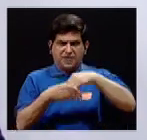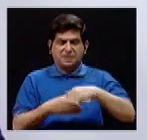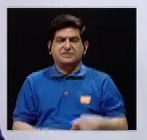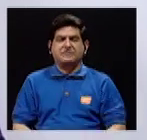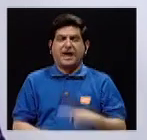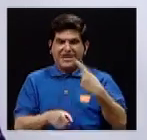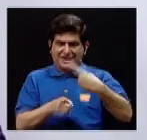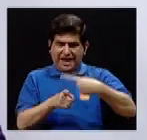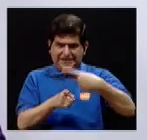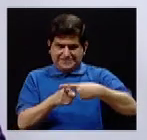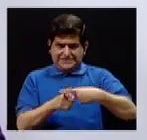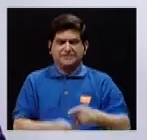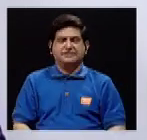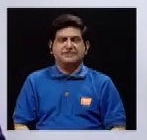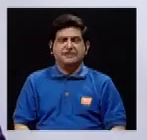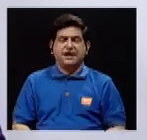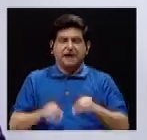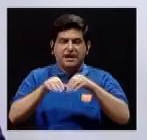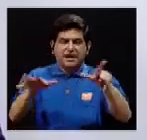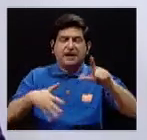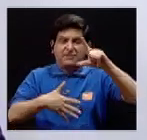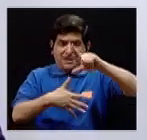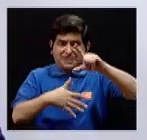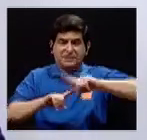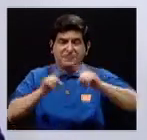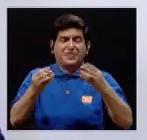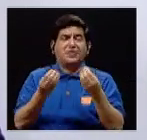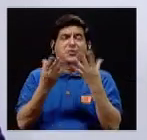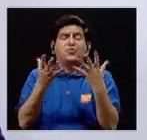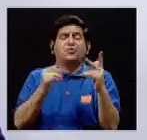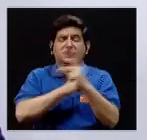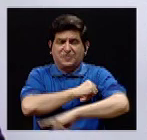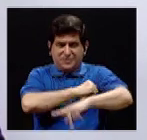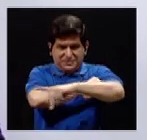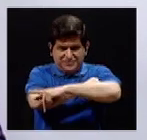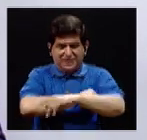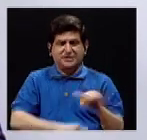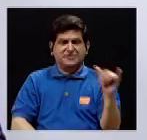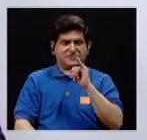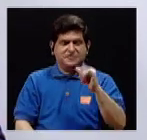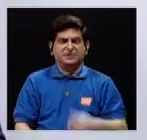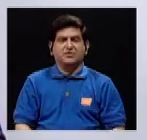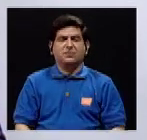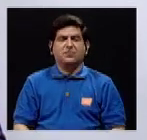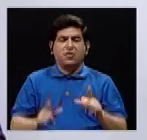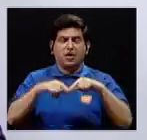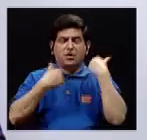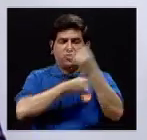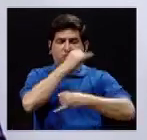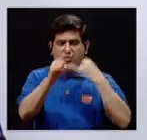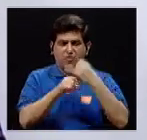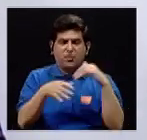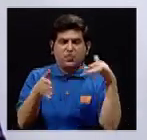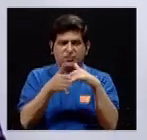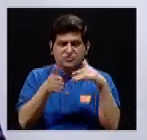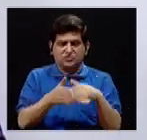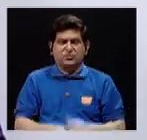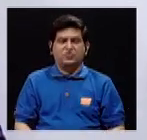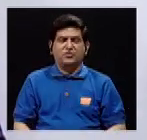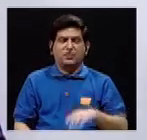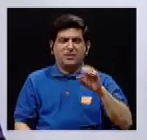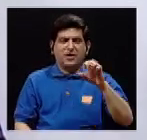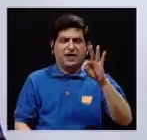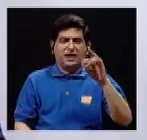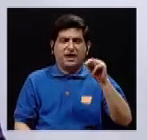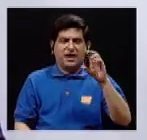incorporó Grecia entonces las redes latinoamericana pero son muchos más países igual está el Grupo Internacional de estudio de en